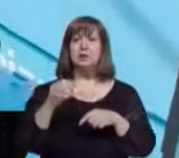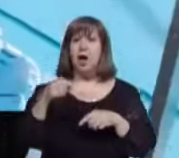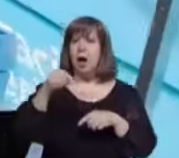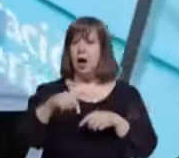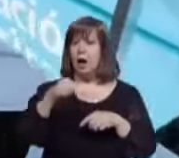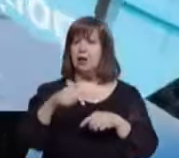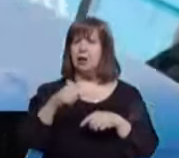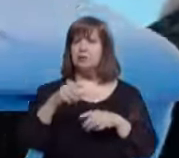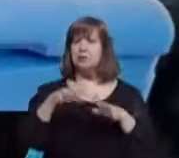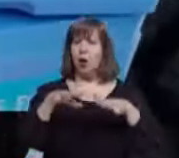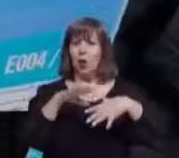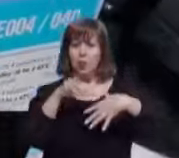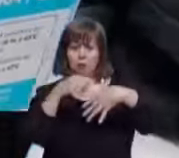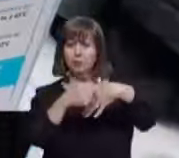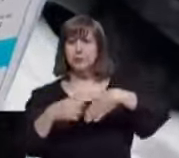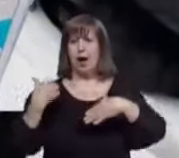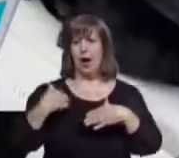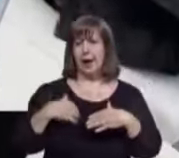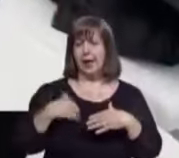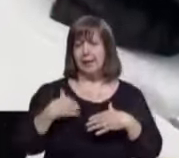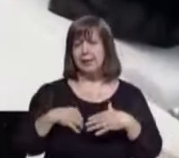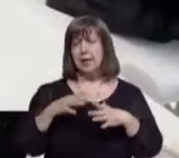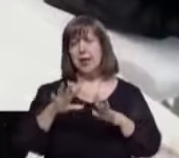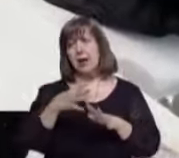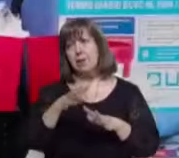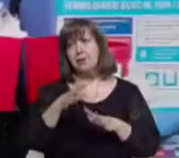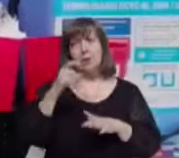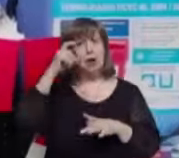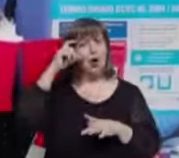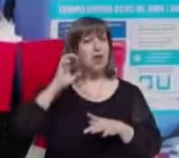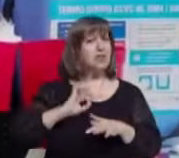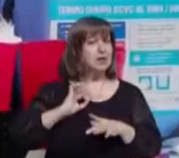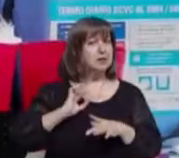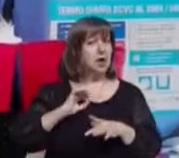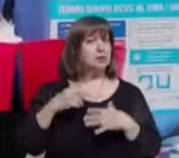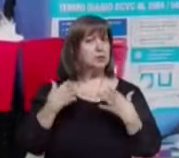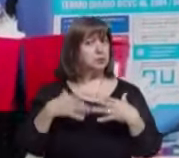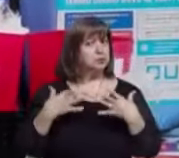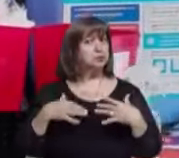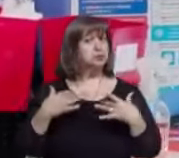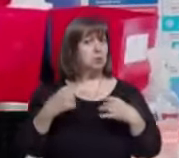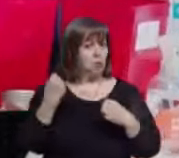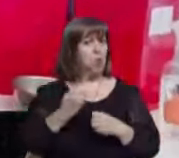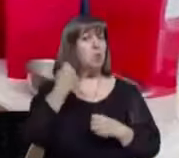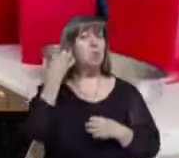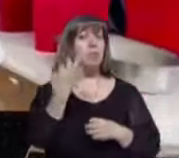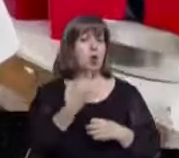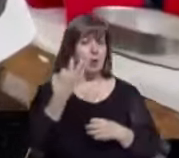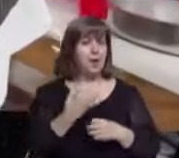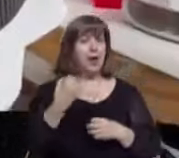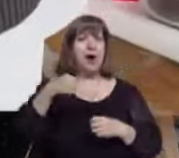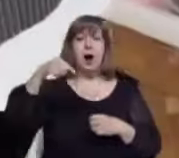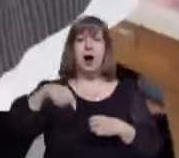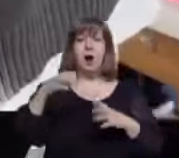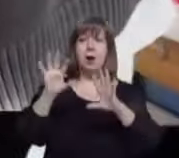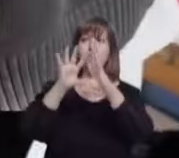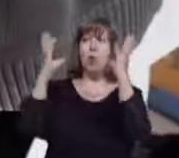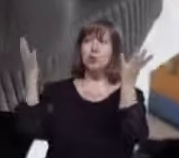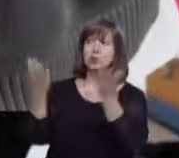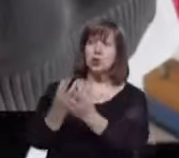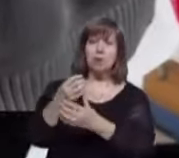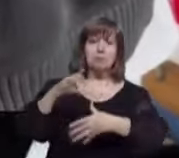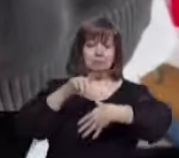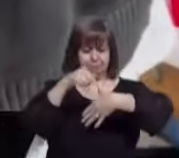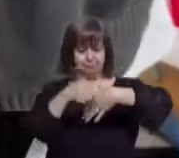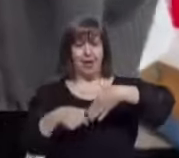de mejor cobertura de todo el mundo hace unos años, hace 10 años, y en cambio ahora hemos ido bajando y estamos en la segunda peor de todo el mundo a